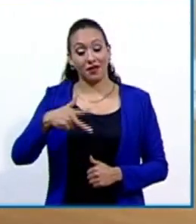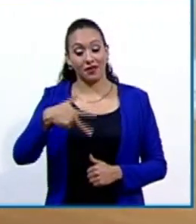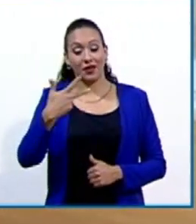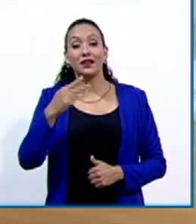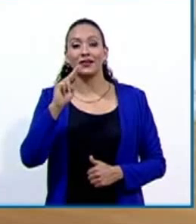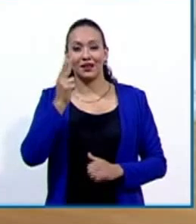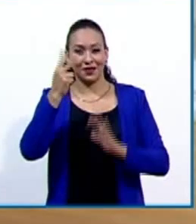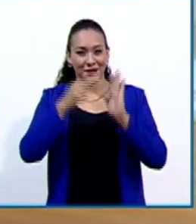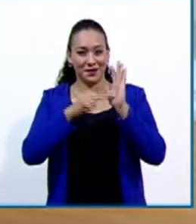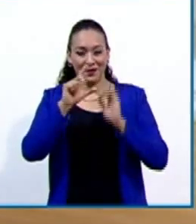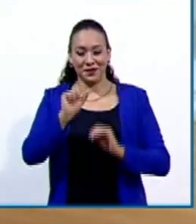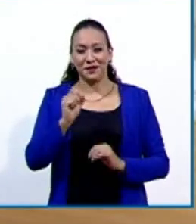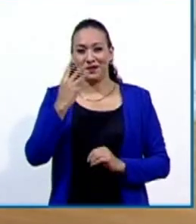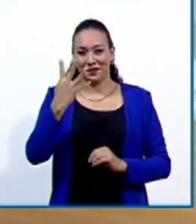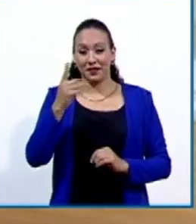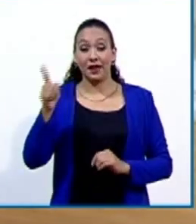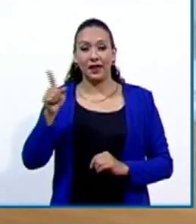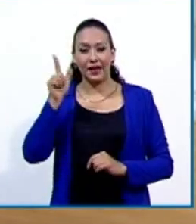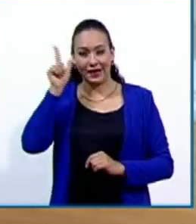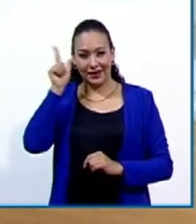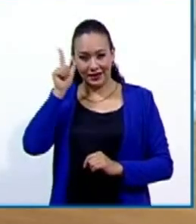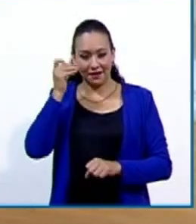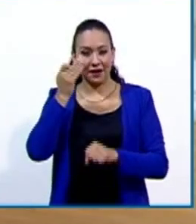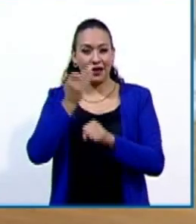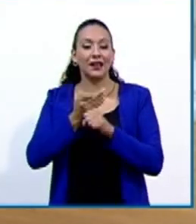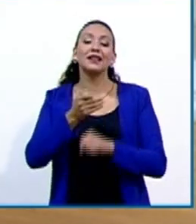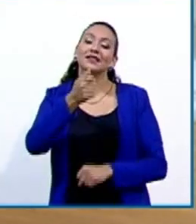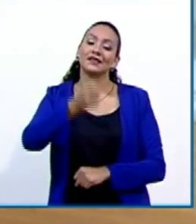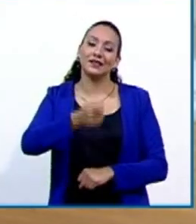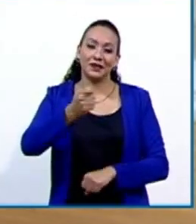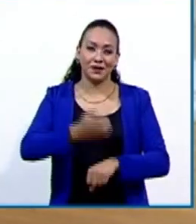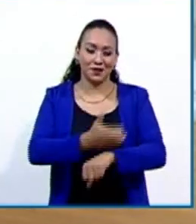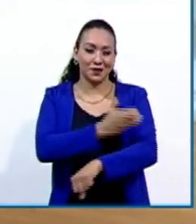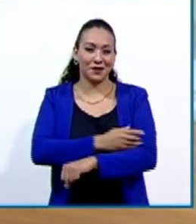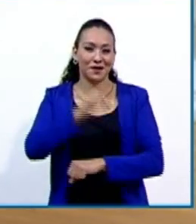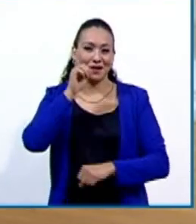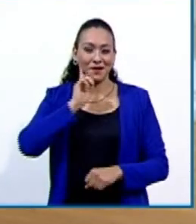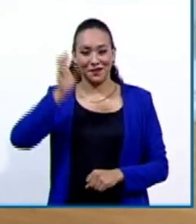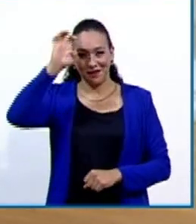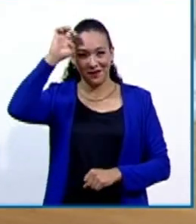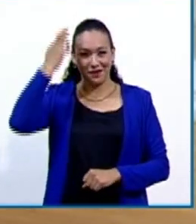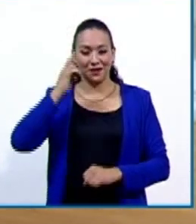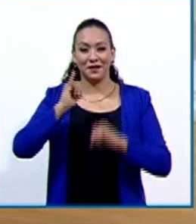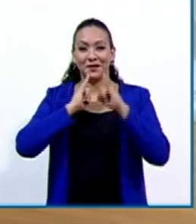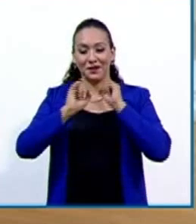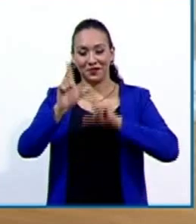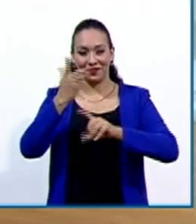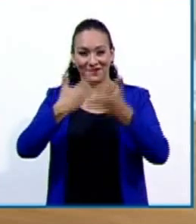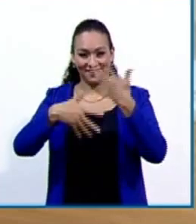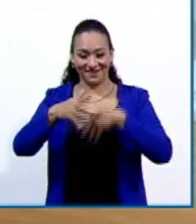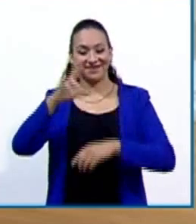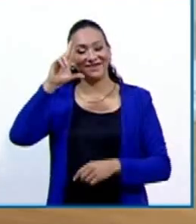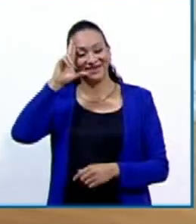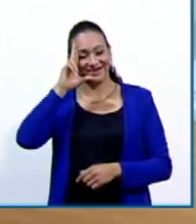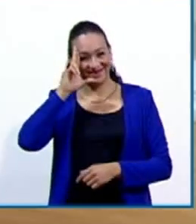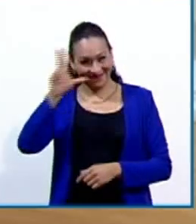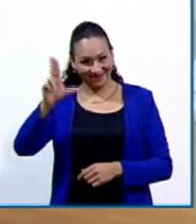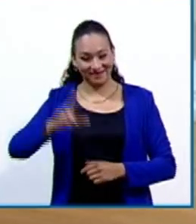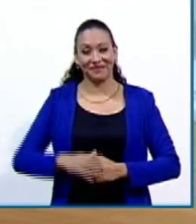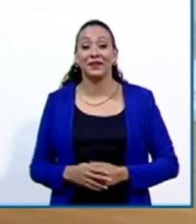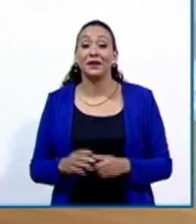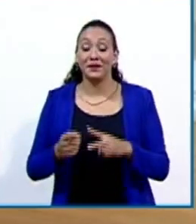de 2024. Soy Laura Murillo y saludo a mi compañera Eusiris Rostro en la interpretación en lengua de señas